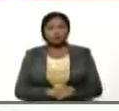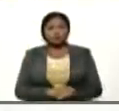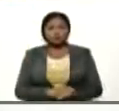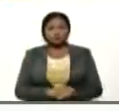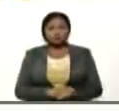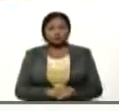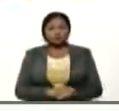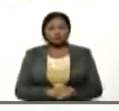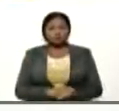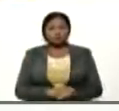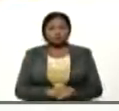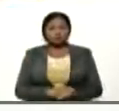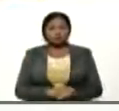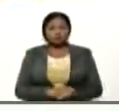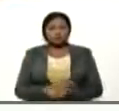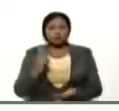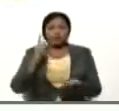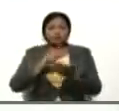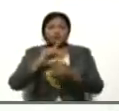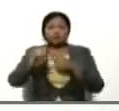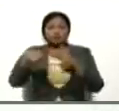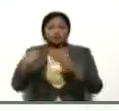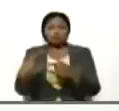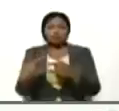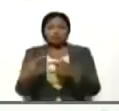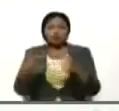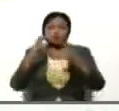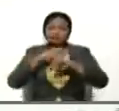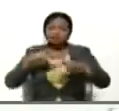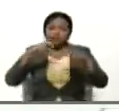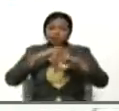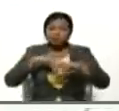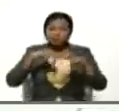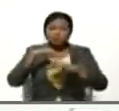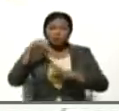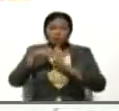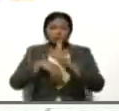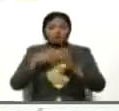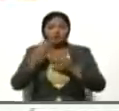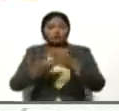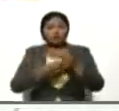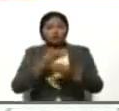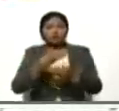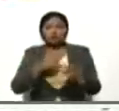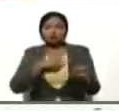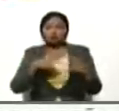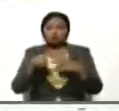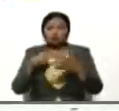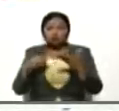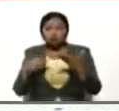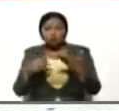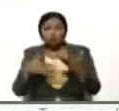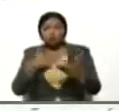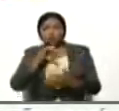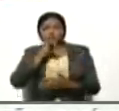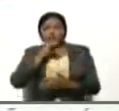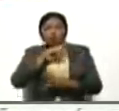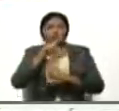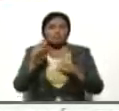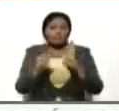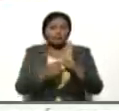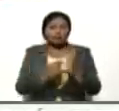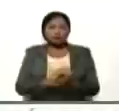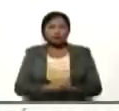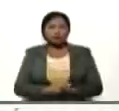Señora Carmen Meléndez. Presidente, luego de la revisión realizada y ordenada, nosotros podemos anunciar que